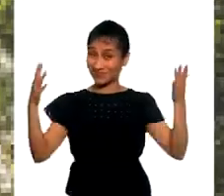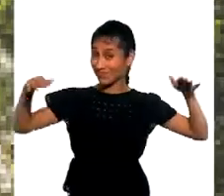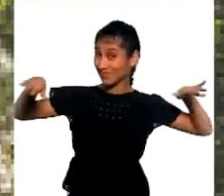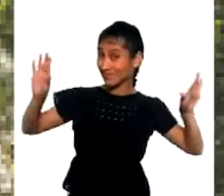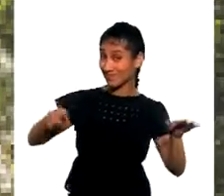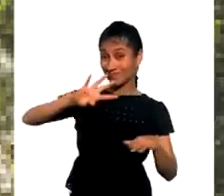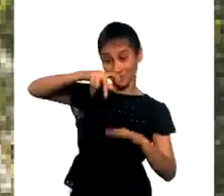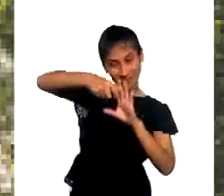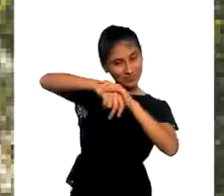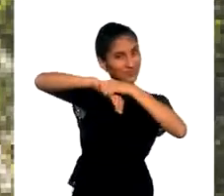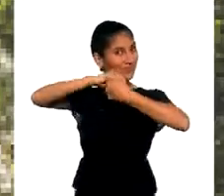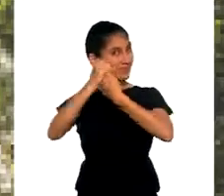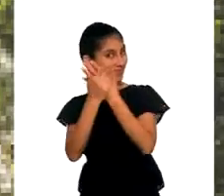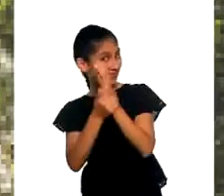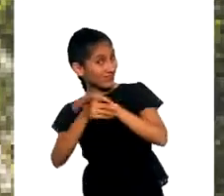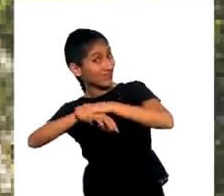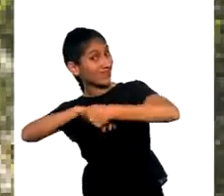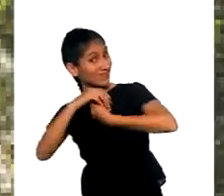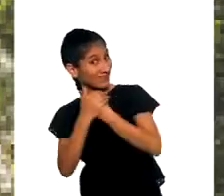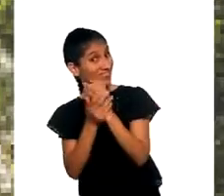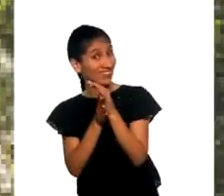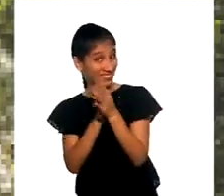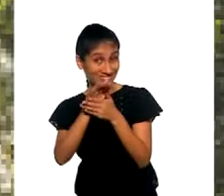vence las manos